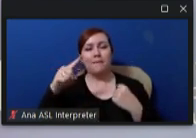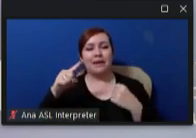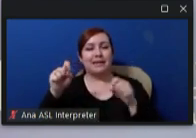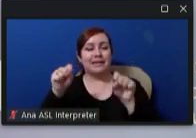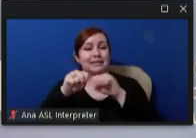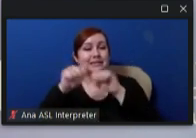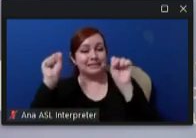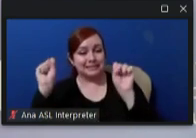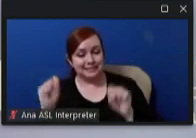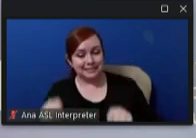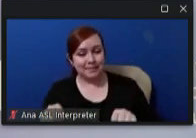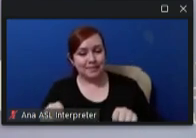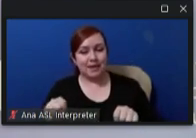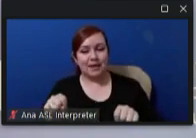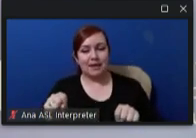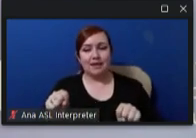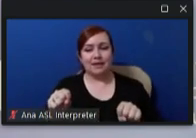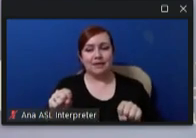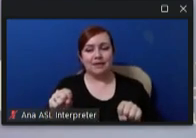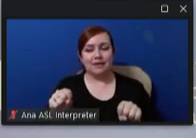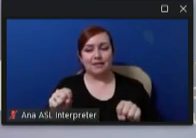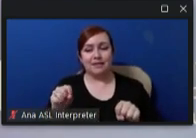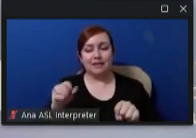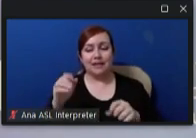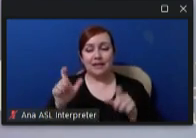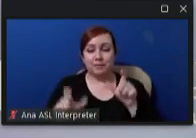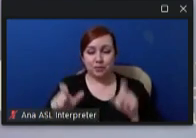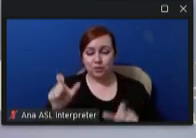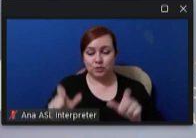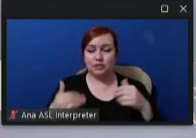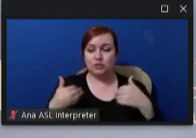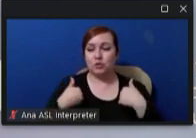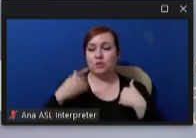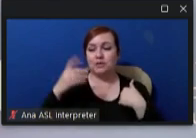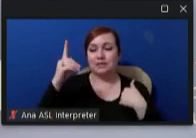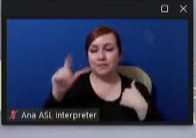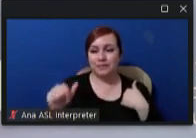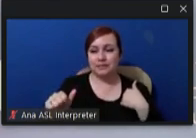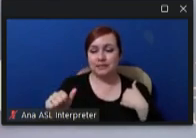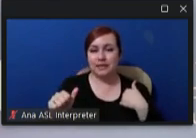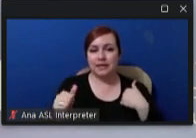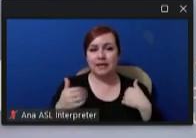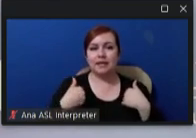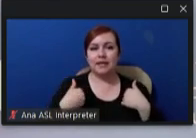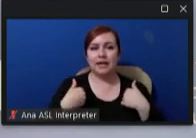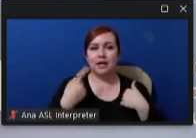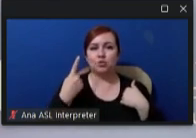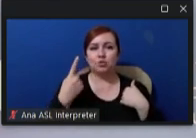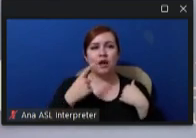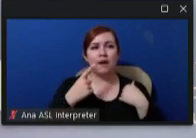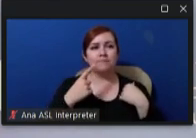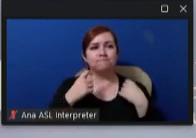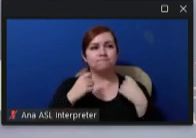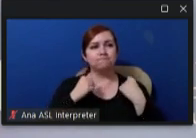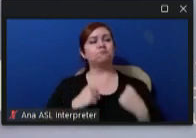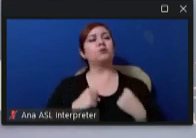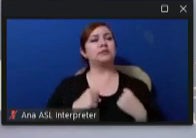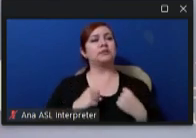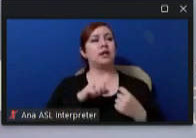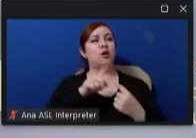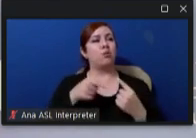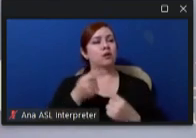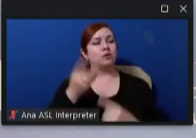para las personas con discapacidad tiene una fuerza cuando hablamos y cuando damos